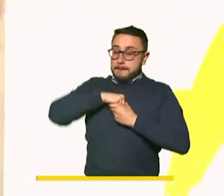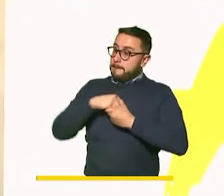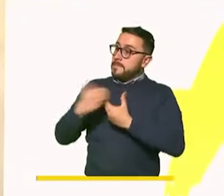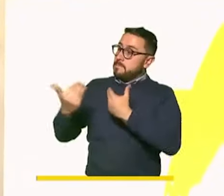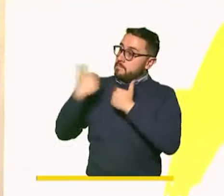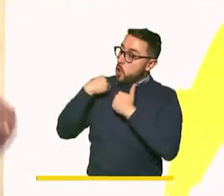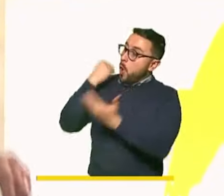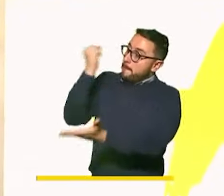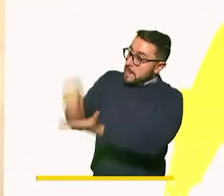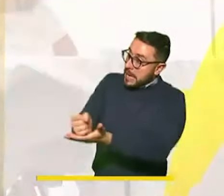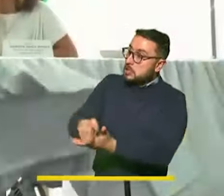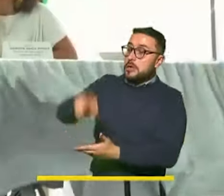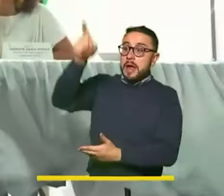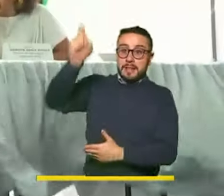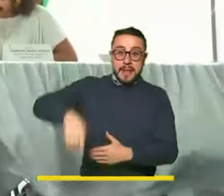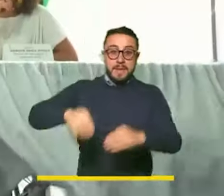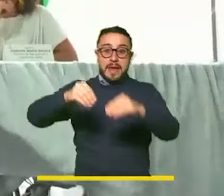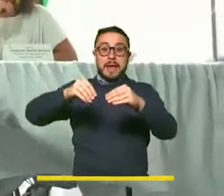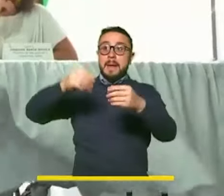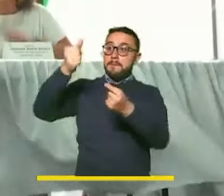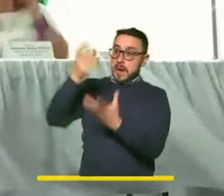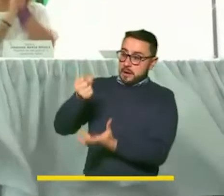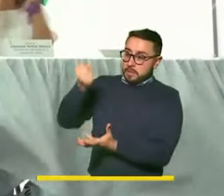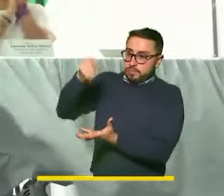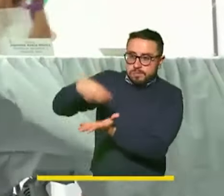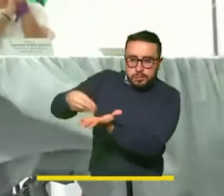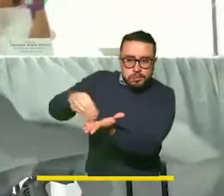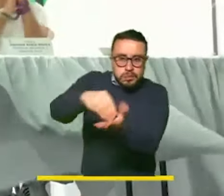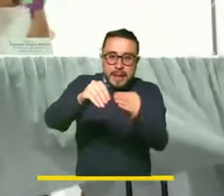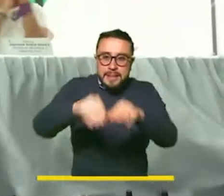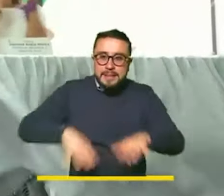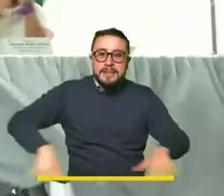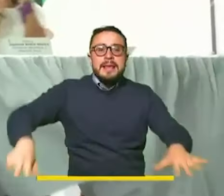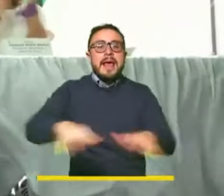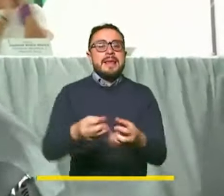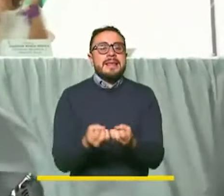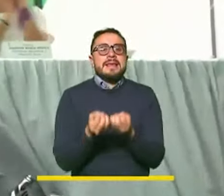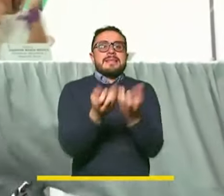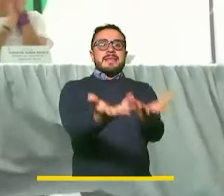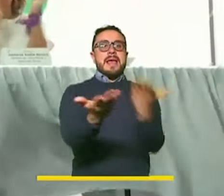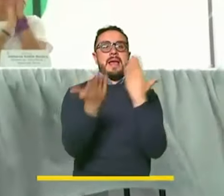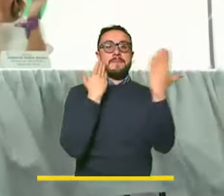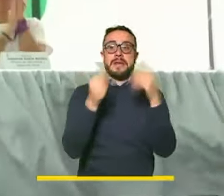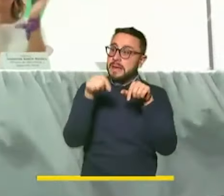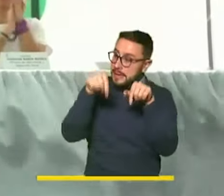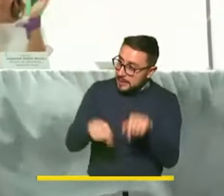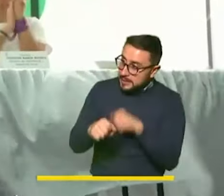de hacer que se vuelva tierra para el campesinado. En este año,